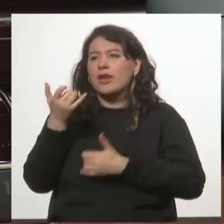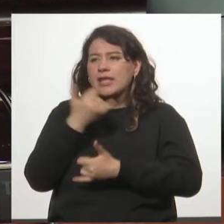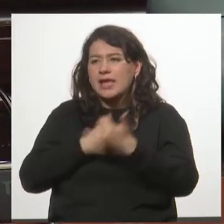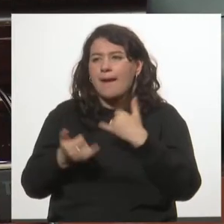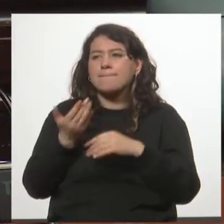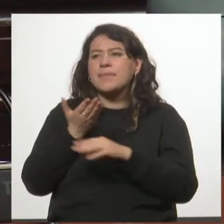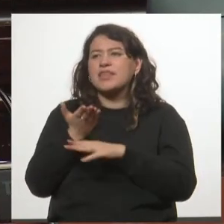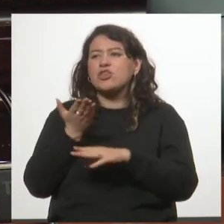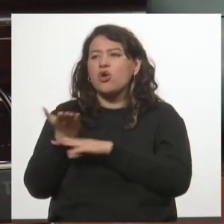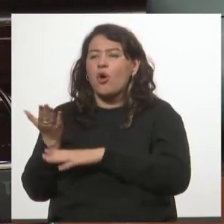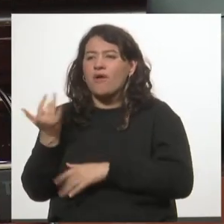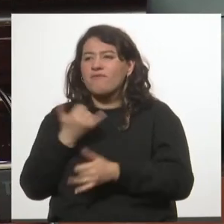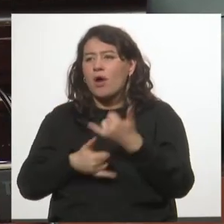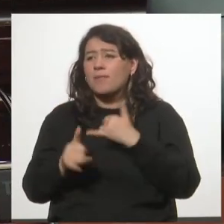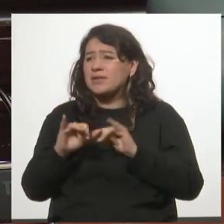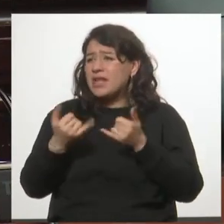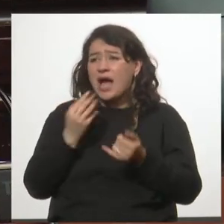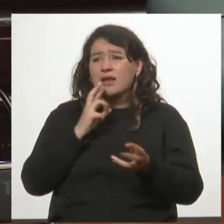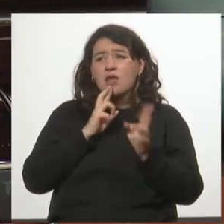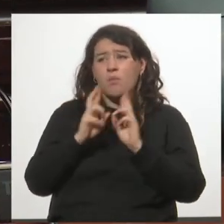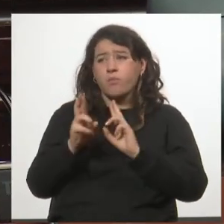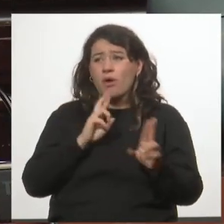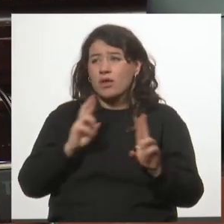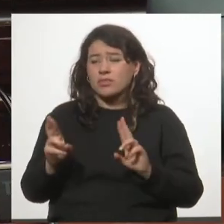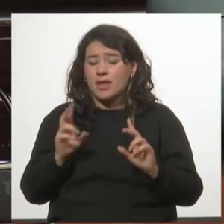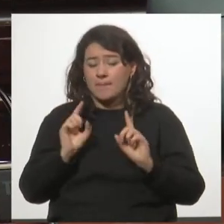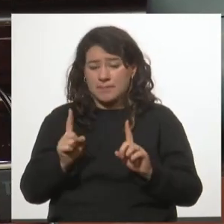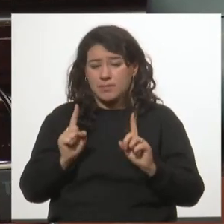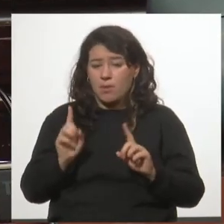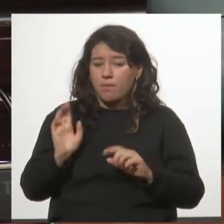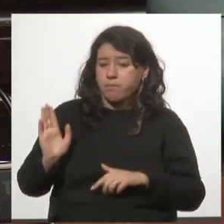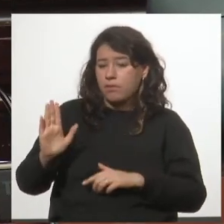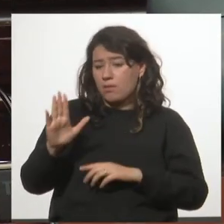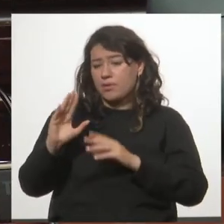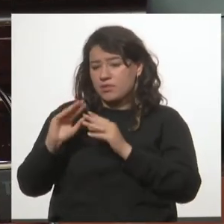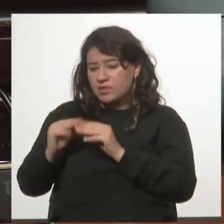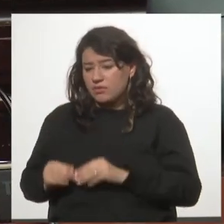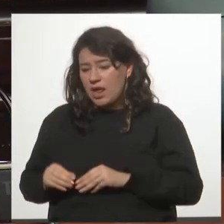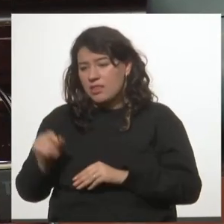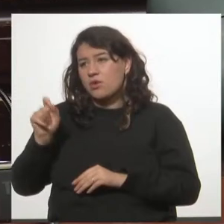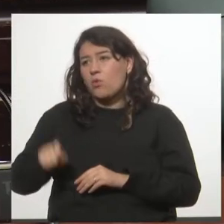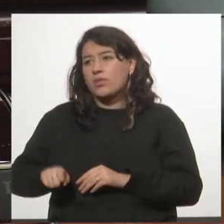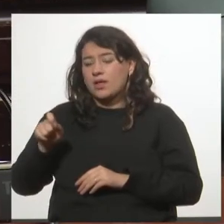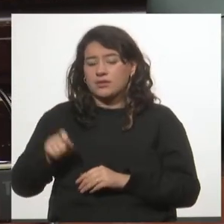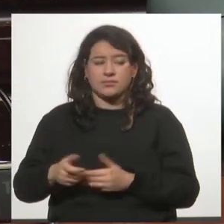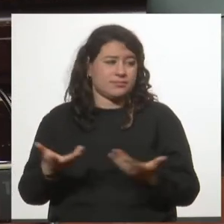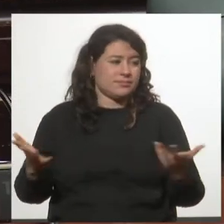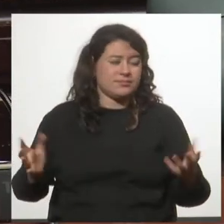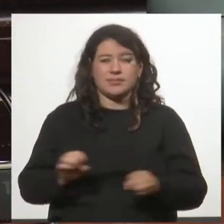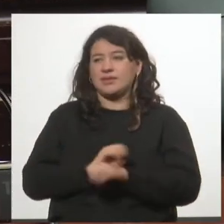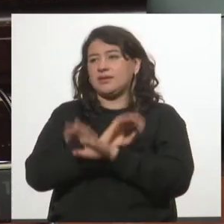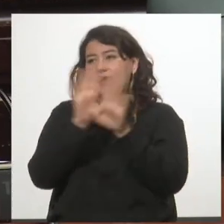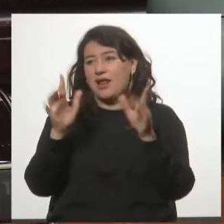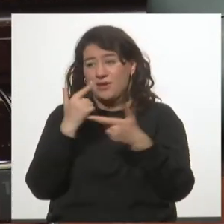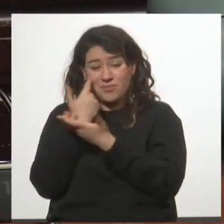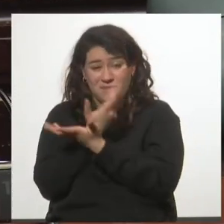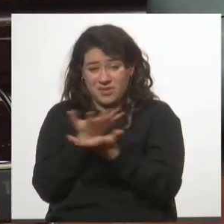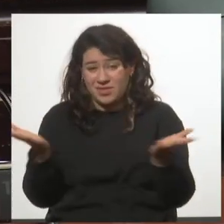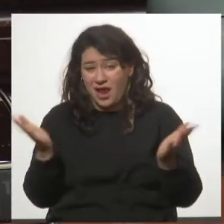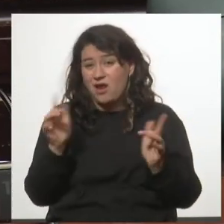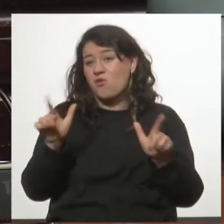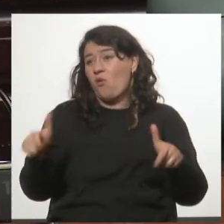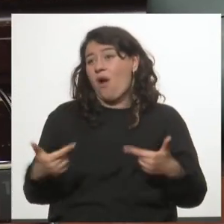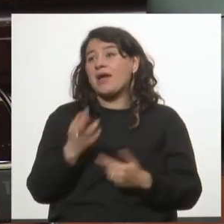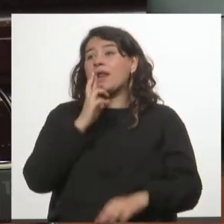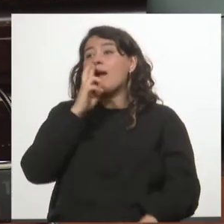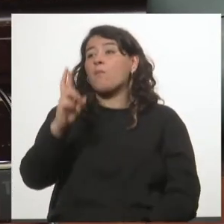respuestas a los mismos entre otros del propio tribunal de cuentas- quedó bien claro y demostrado acá que no hubo